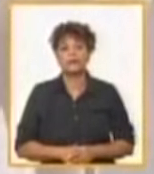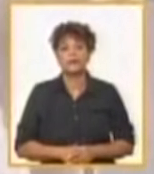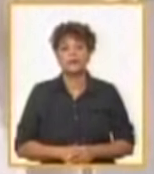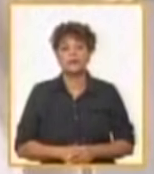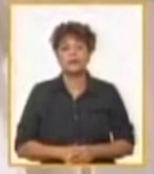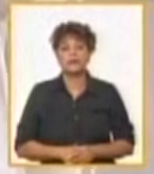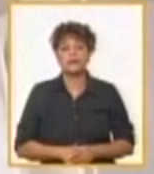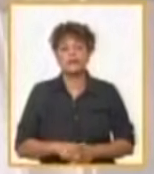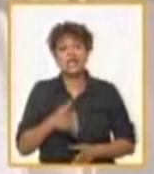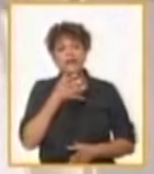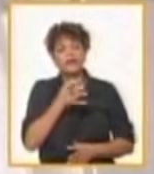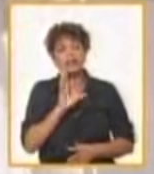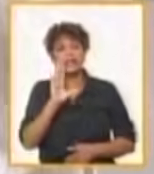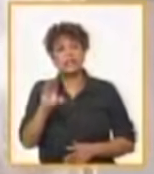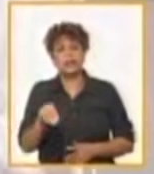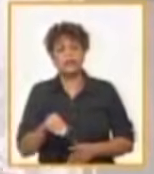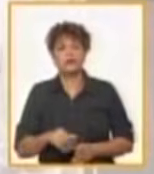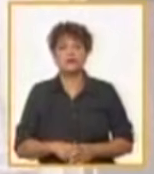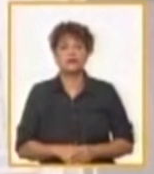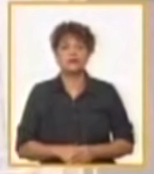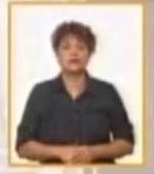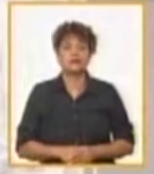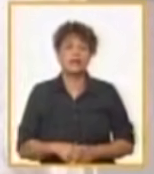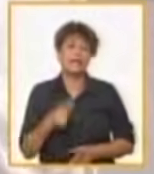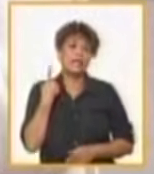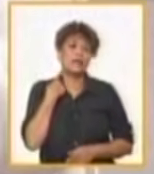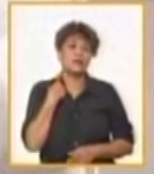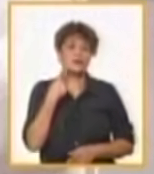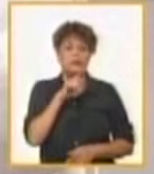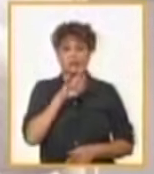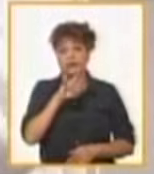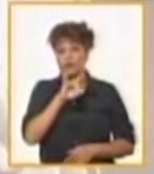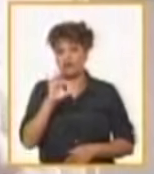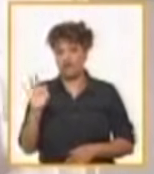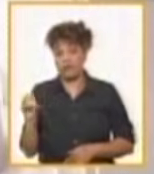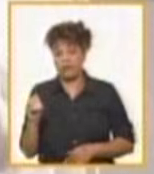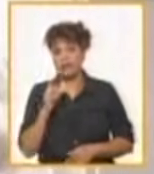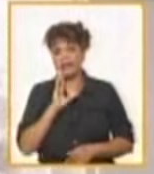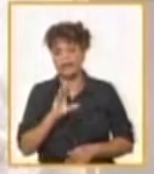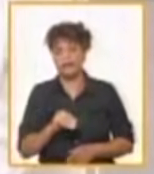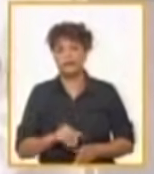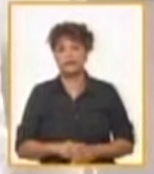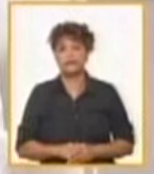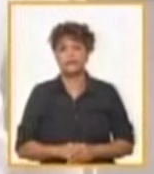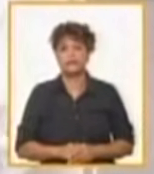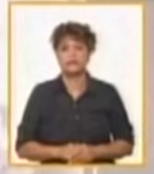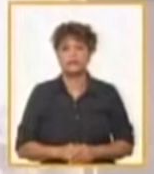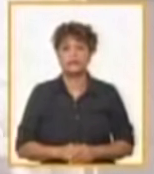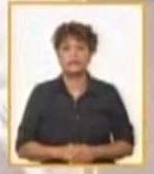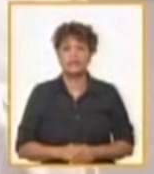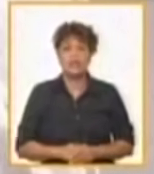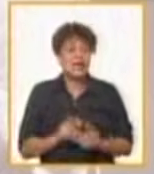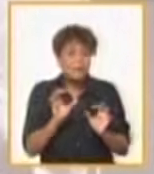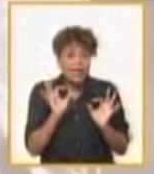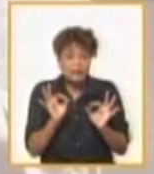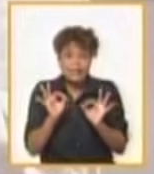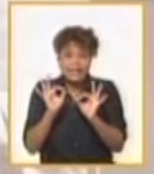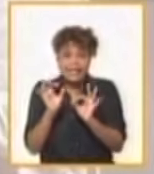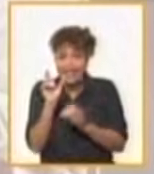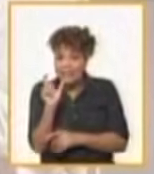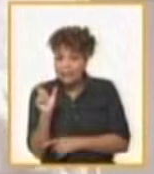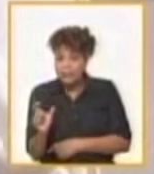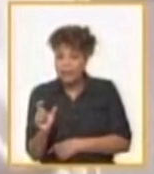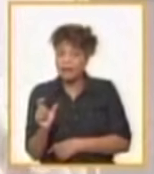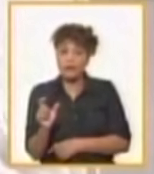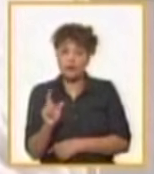Fidel dijo alguna vez a fines de los años 80 que palabras, tal vez no es exactamente el término